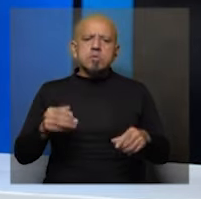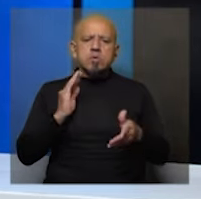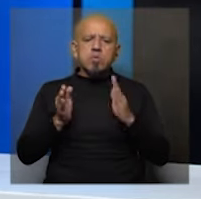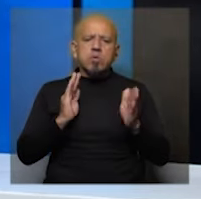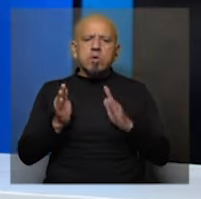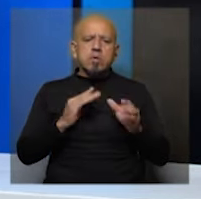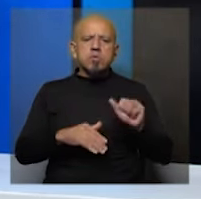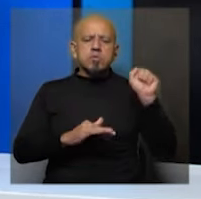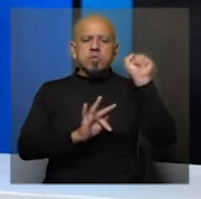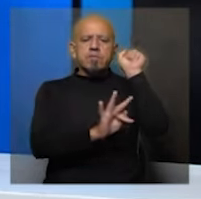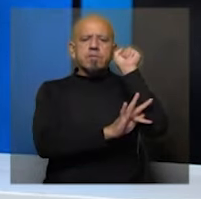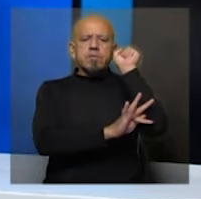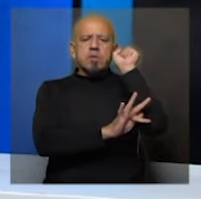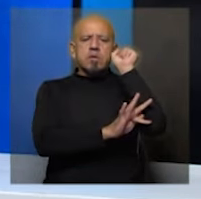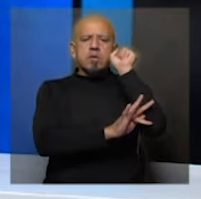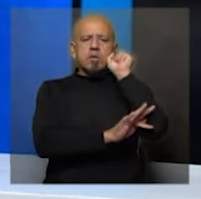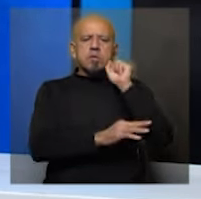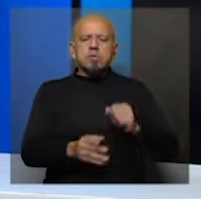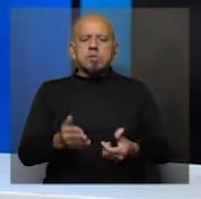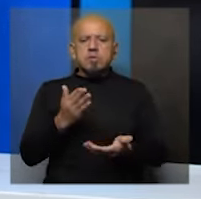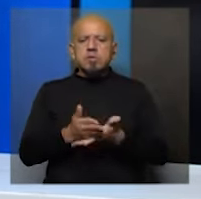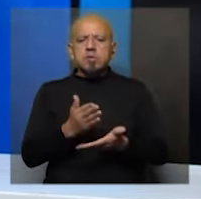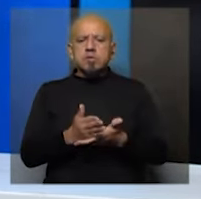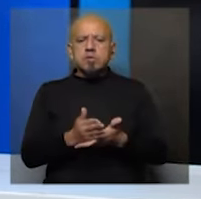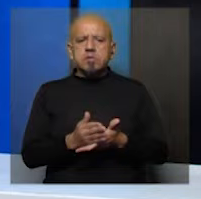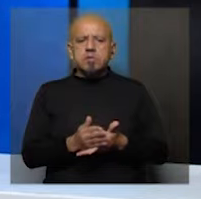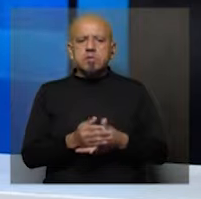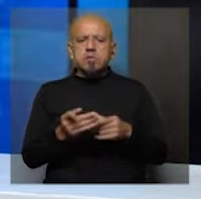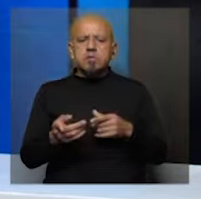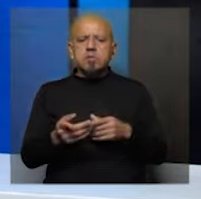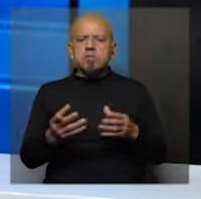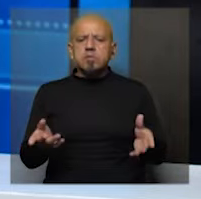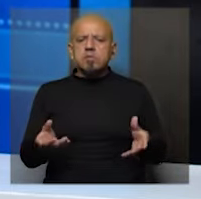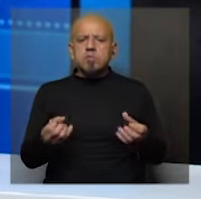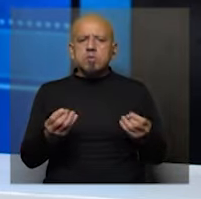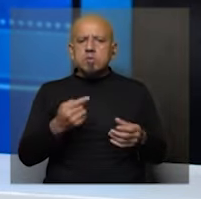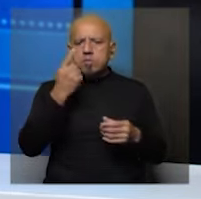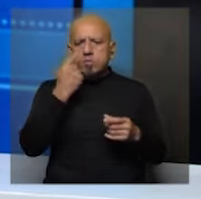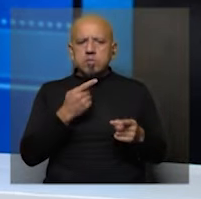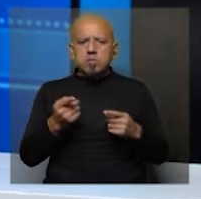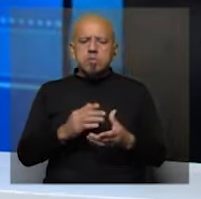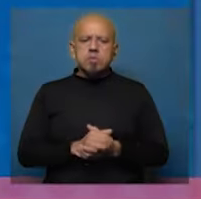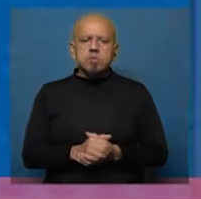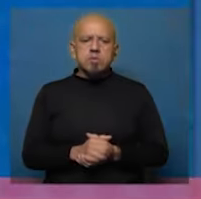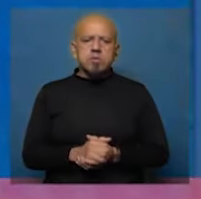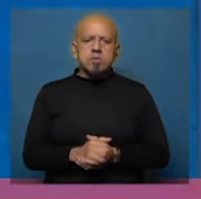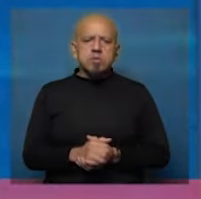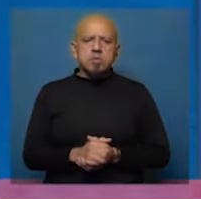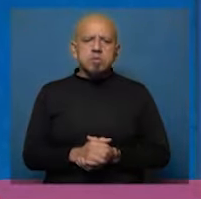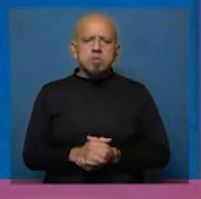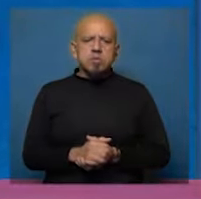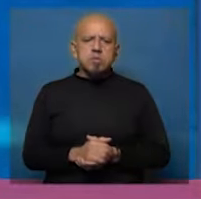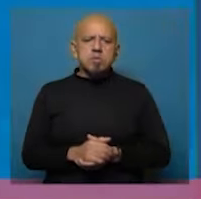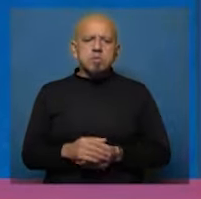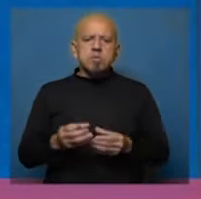feministas no buscaran un asesoramiento con ese perfil este por qué esa sugerencia porque